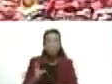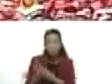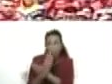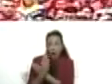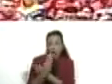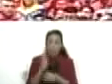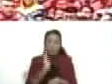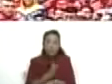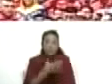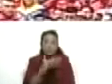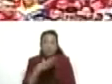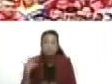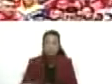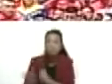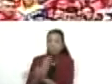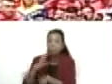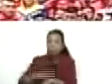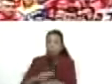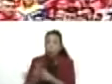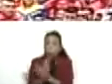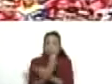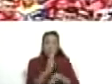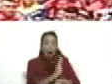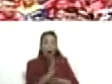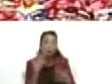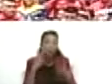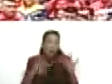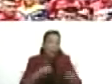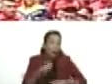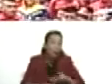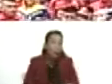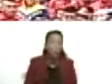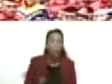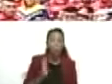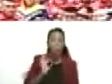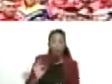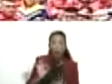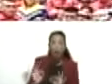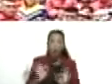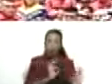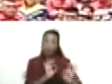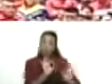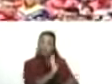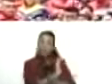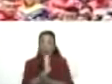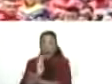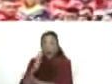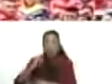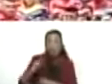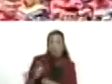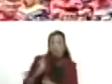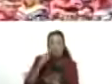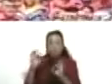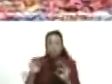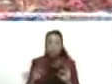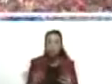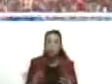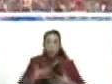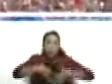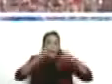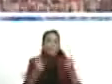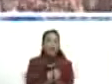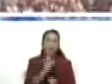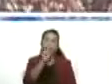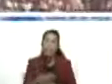Cuidándose, pues. De tanto cuidar no estamos aquí. Hay que cuidarse, ¿verdad? Combatir y